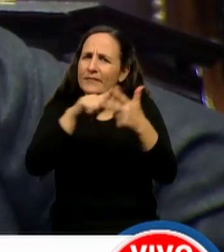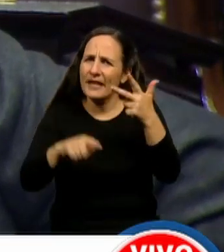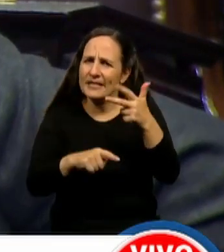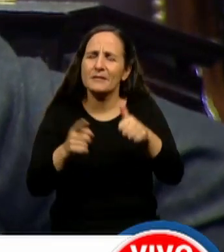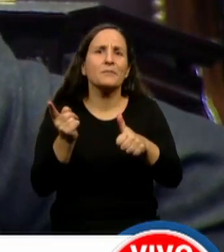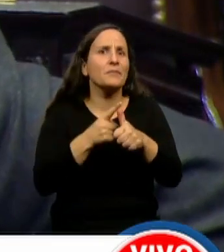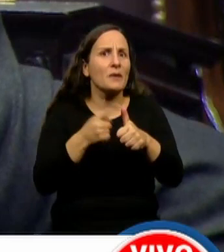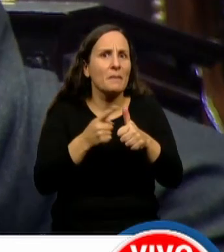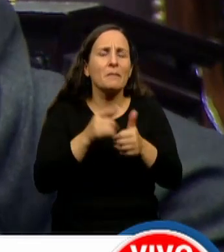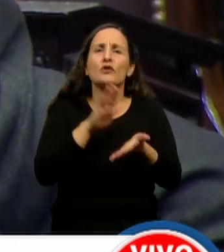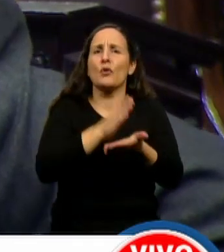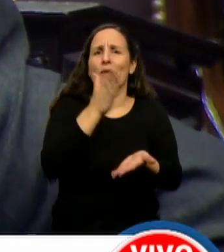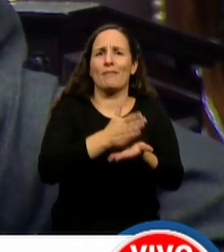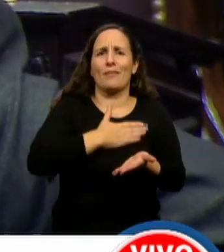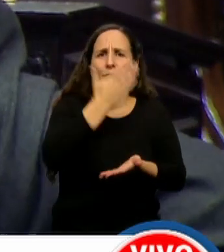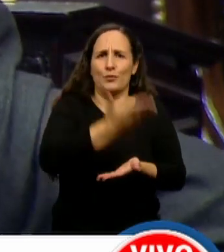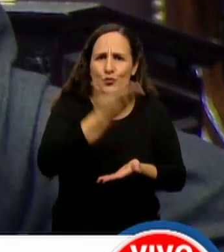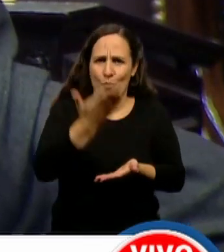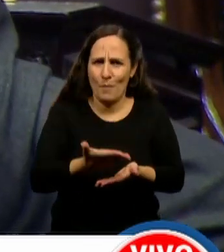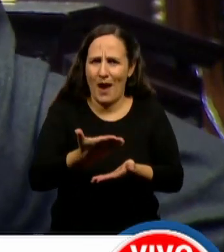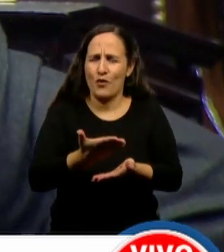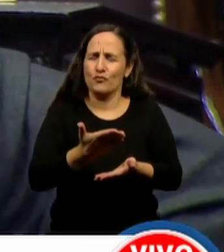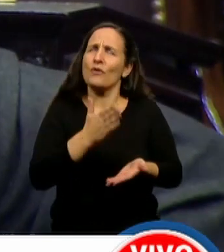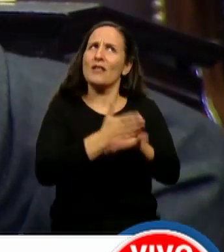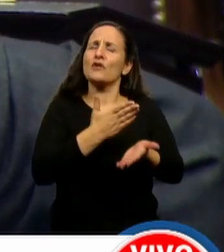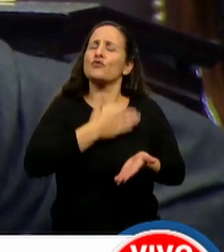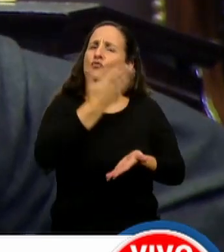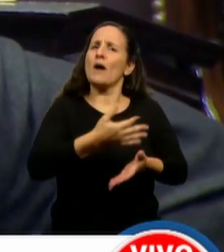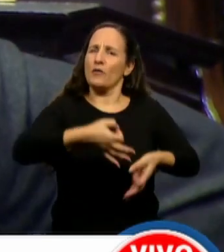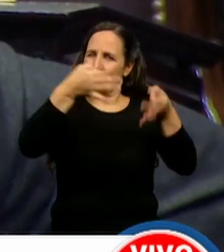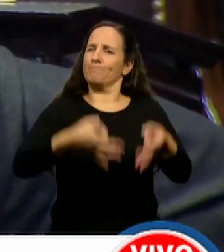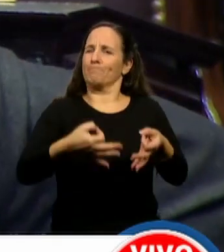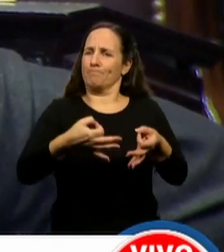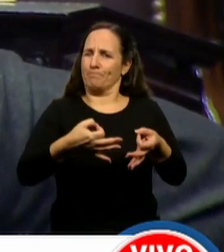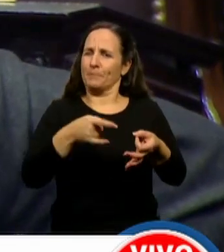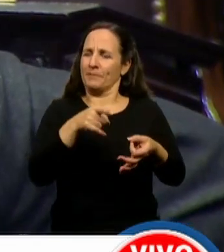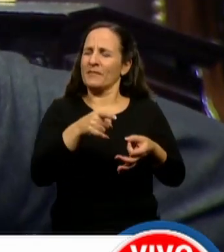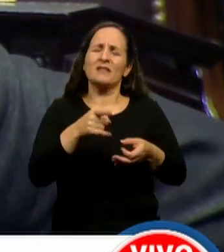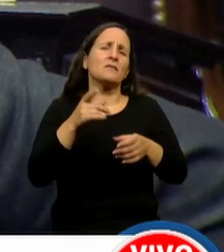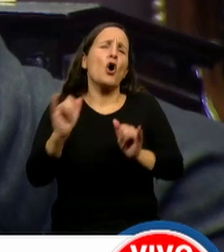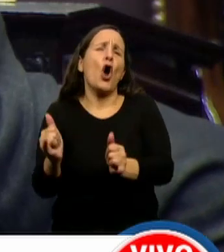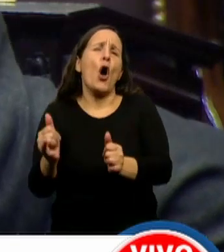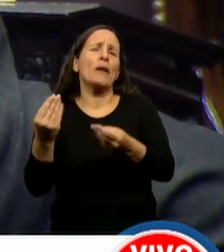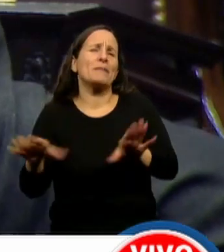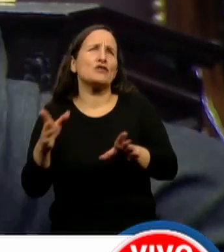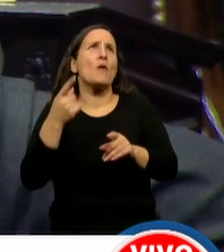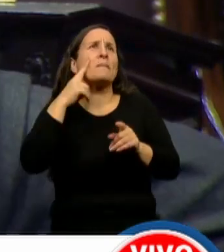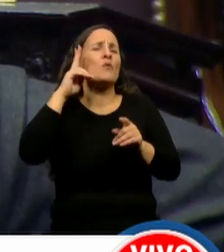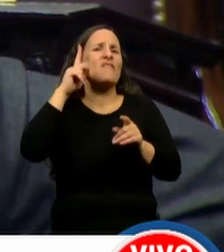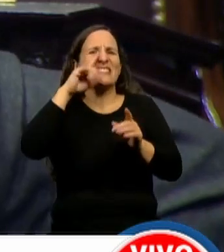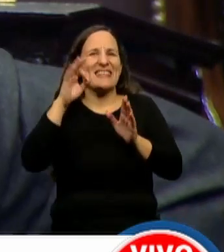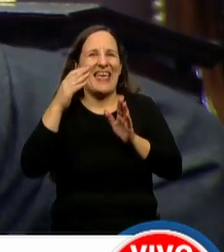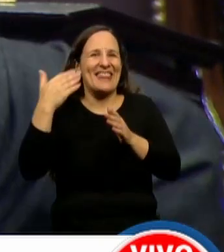El primero de ellos, los derechos humanos, bien entendidos, causa que abrazó desde muy joven, en fines de los